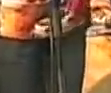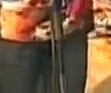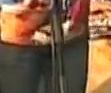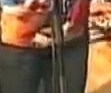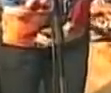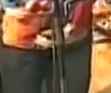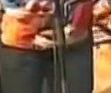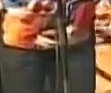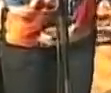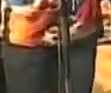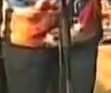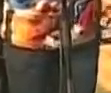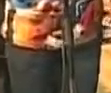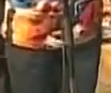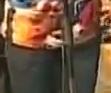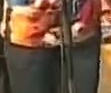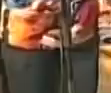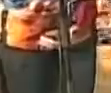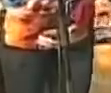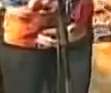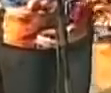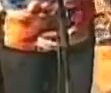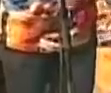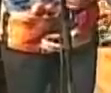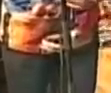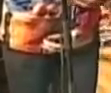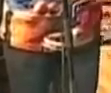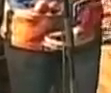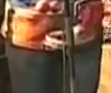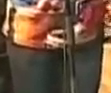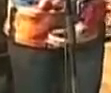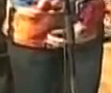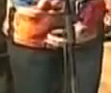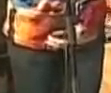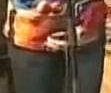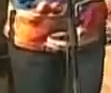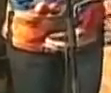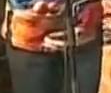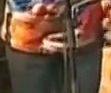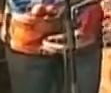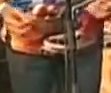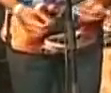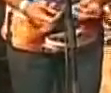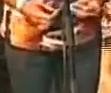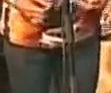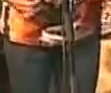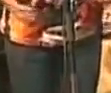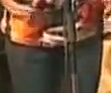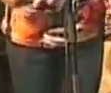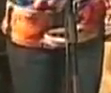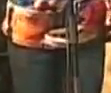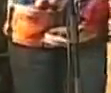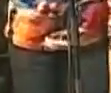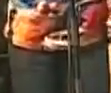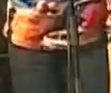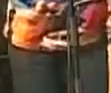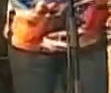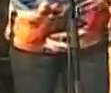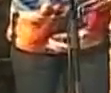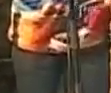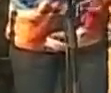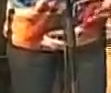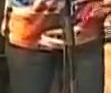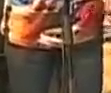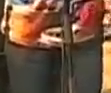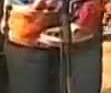En un viaje que hice a Barranquilla, conocí una linda colombiana. Me quedé con las ganas de